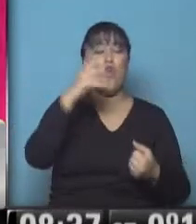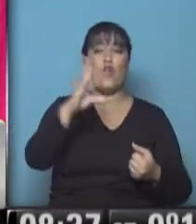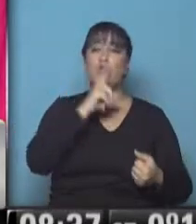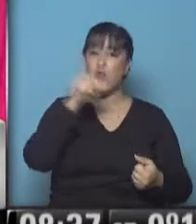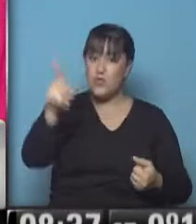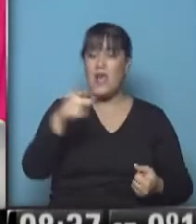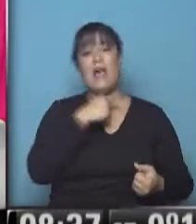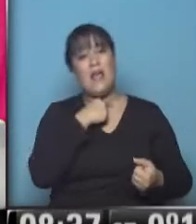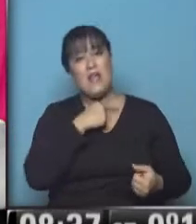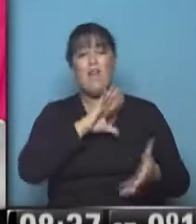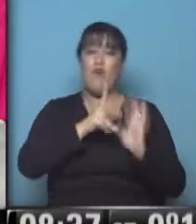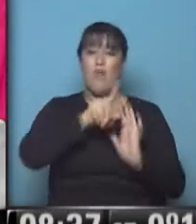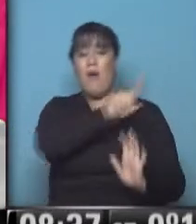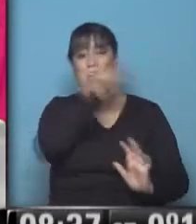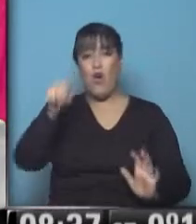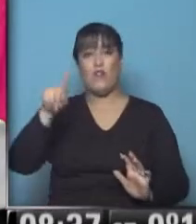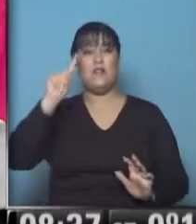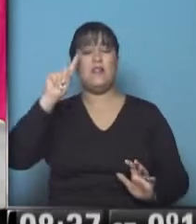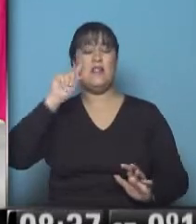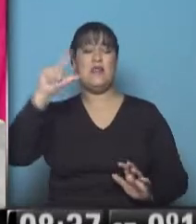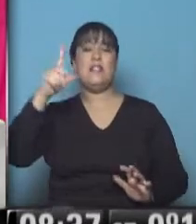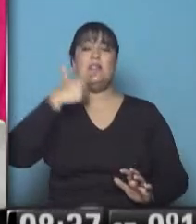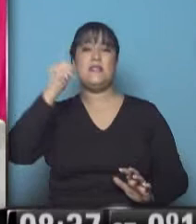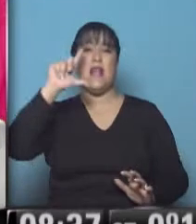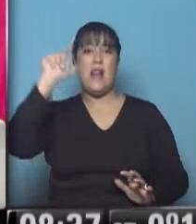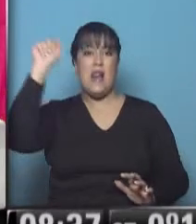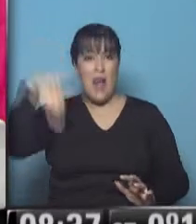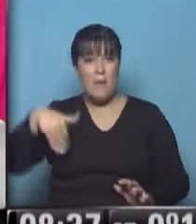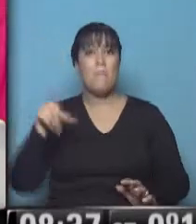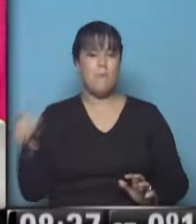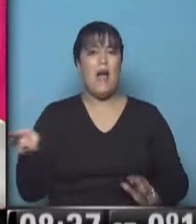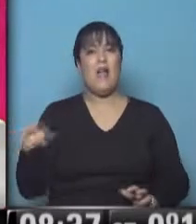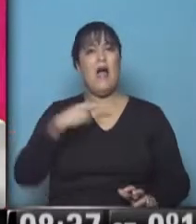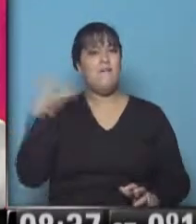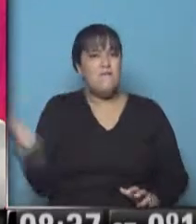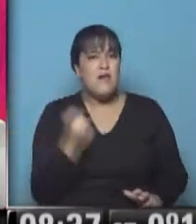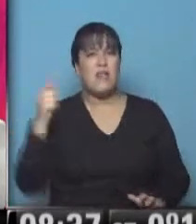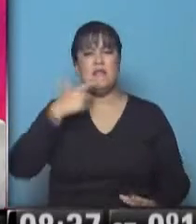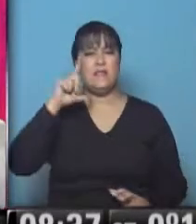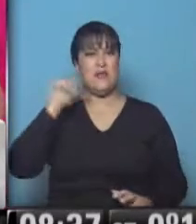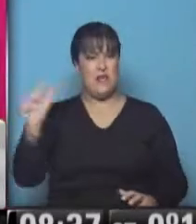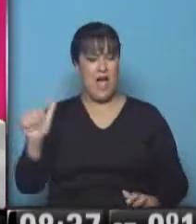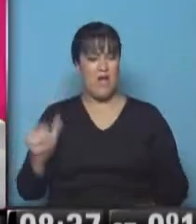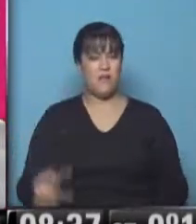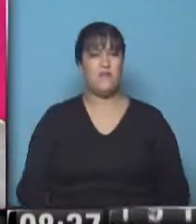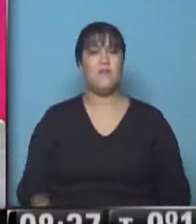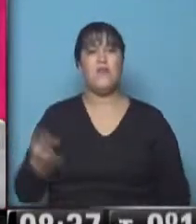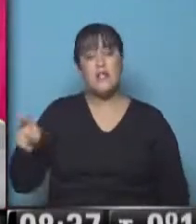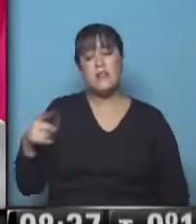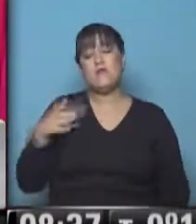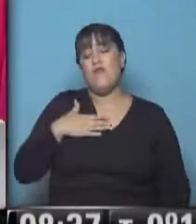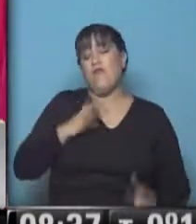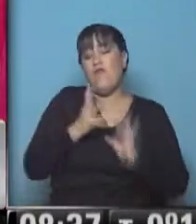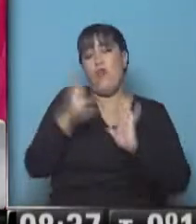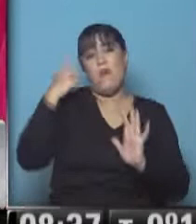a través del estado islámico para efectivamente terminar bombardeando siria esto es mi interpretación por